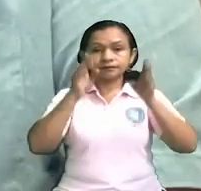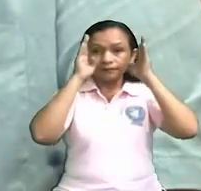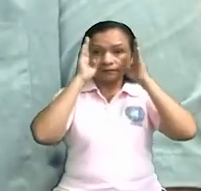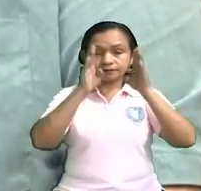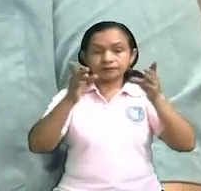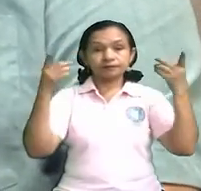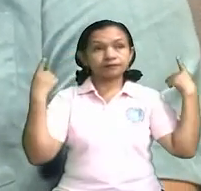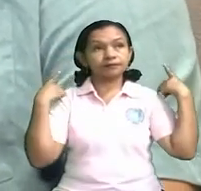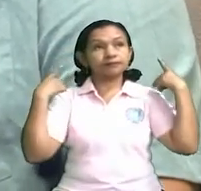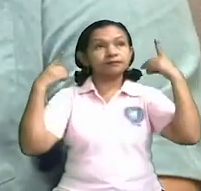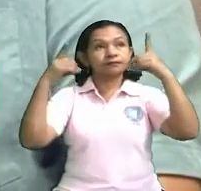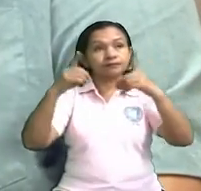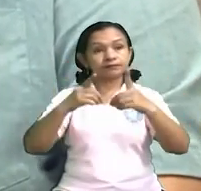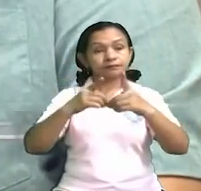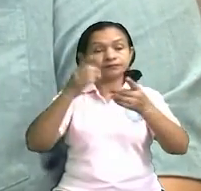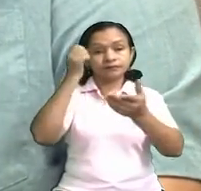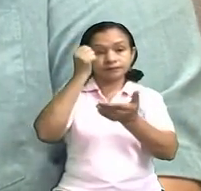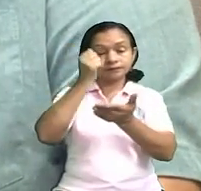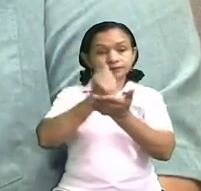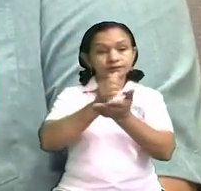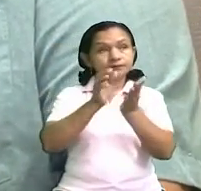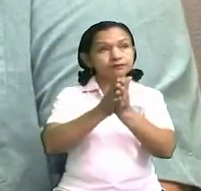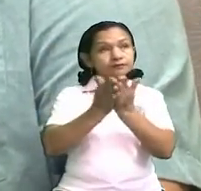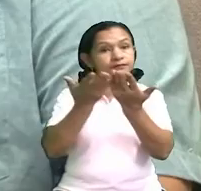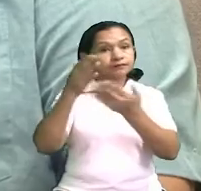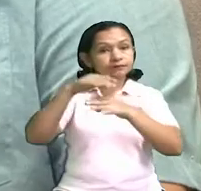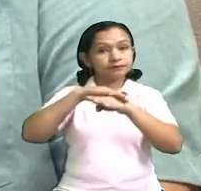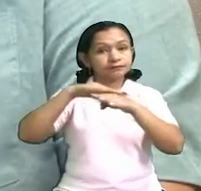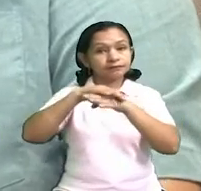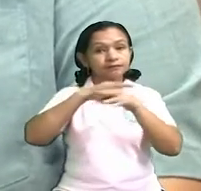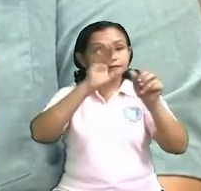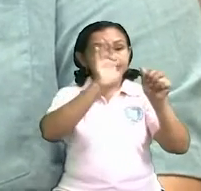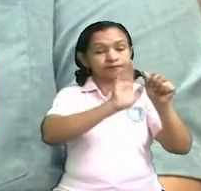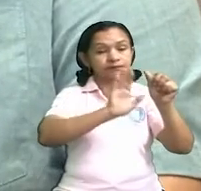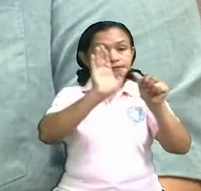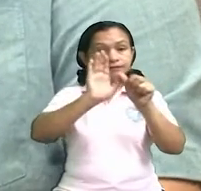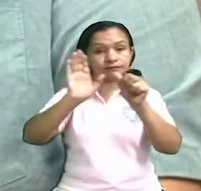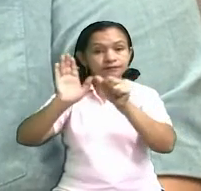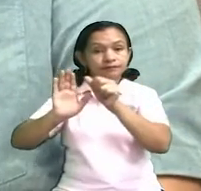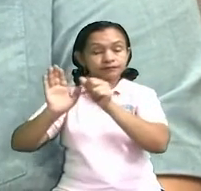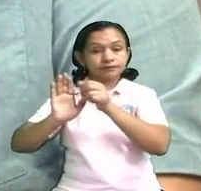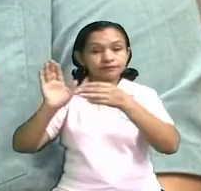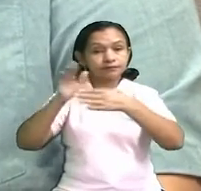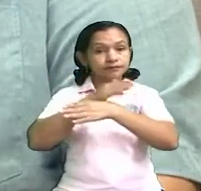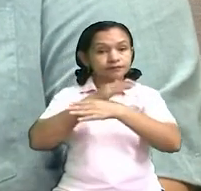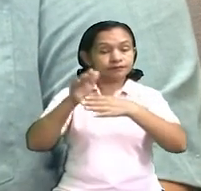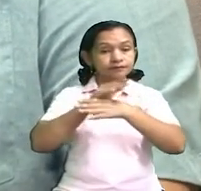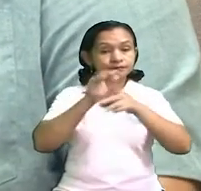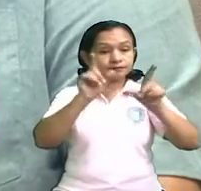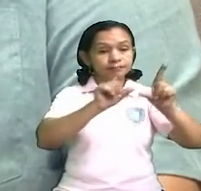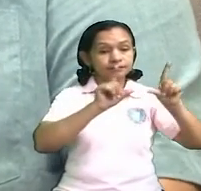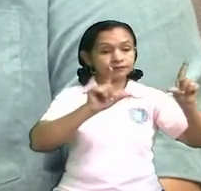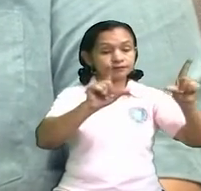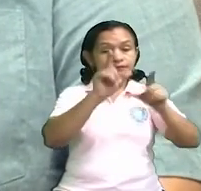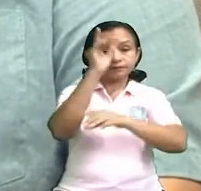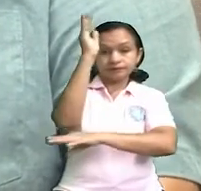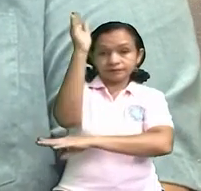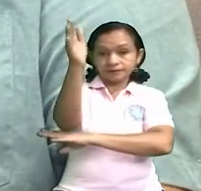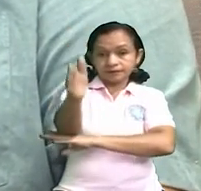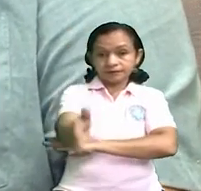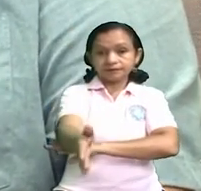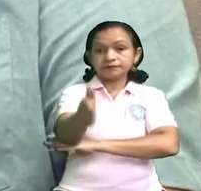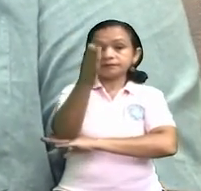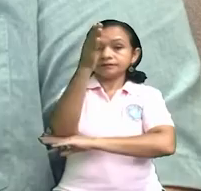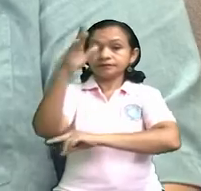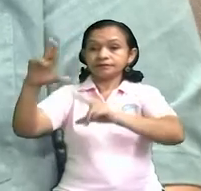la Dirección General de Migración y Extranjería en cada uno y en los distintos puestos fronterizos que